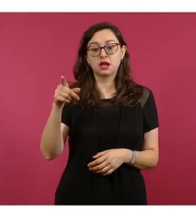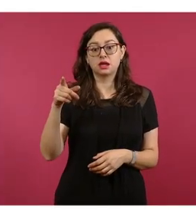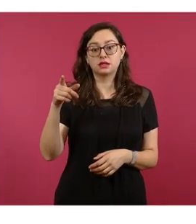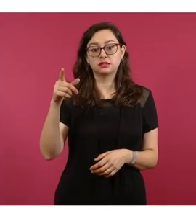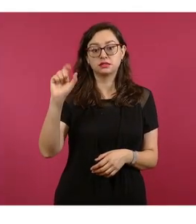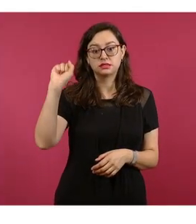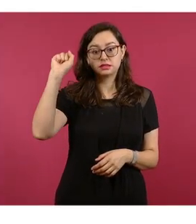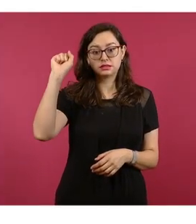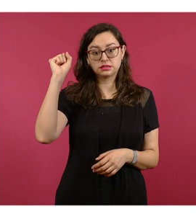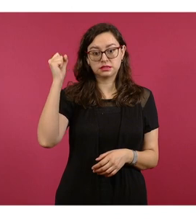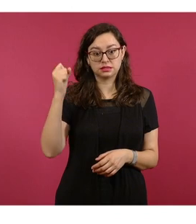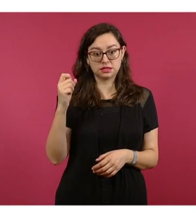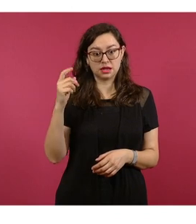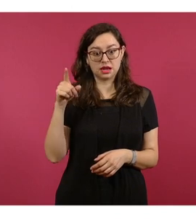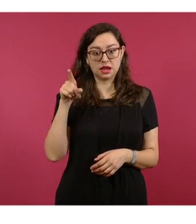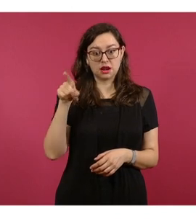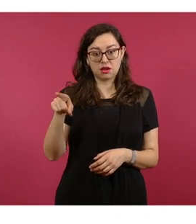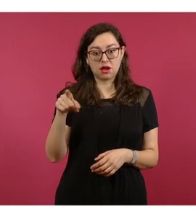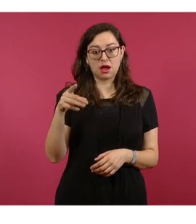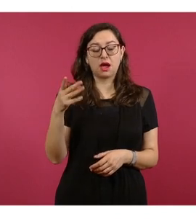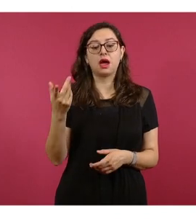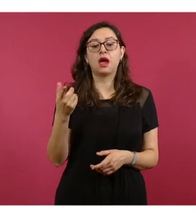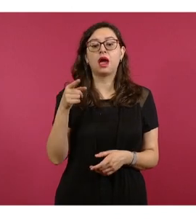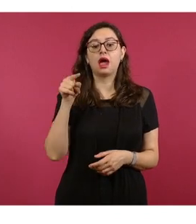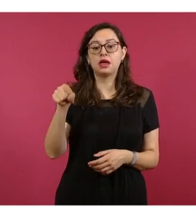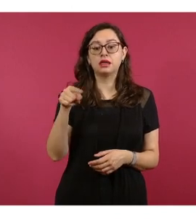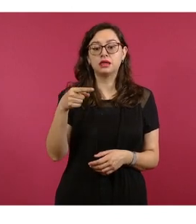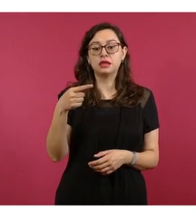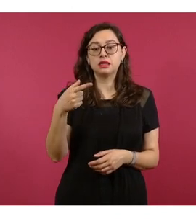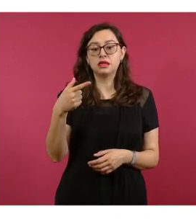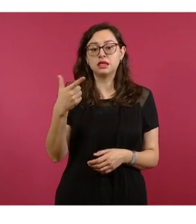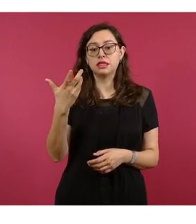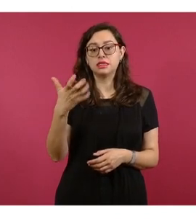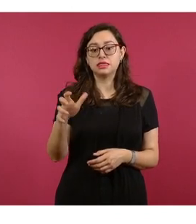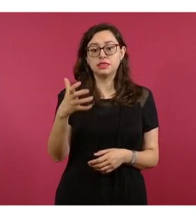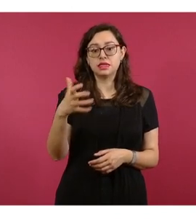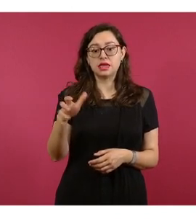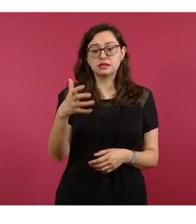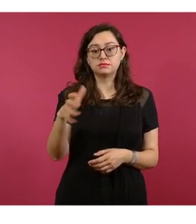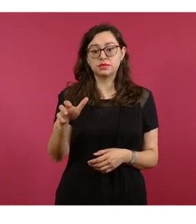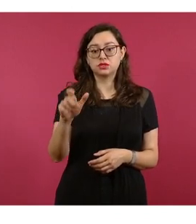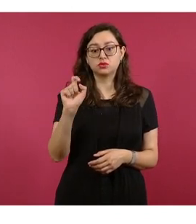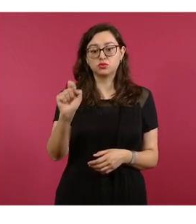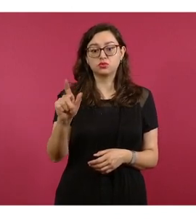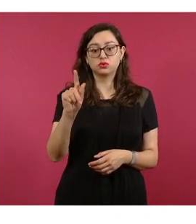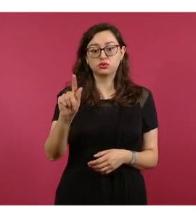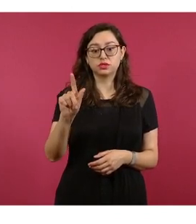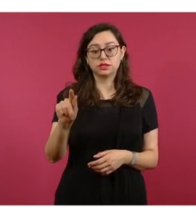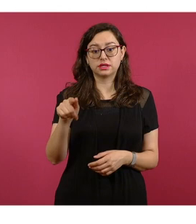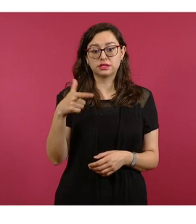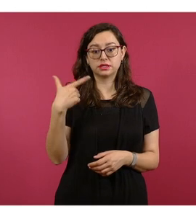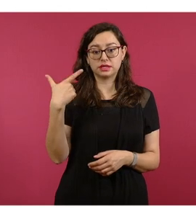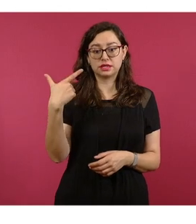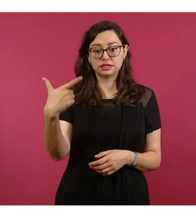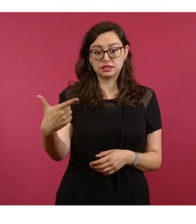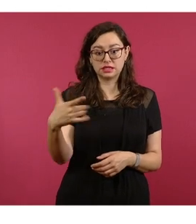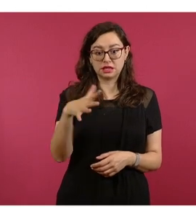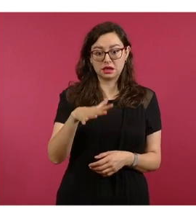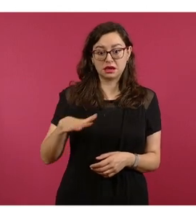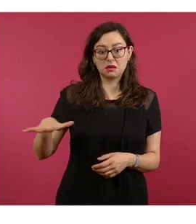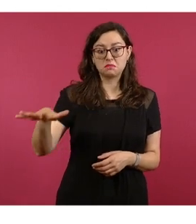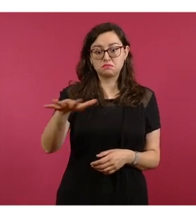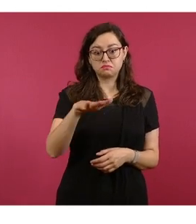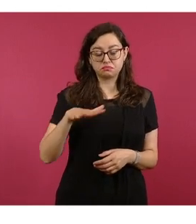Sinaloa, por parte de la empresa Gasúa, Gas Unión de América, 20 centavos por debajo de su precio máximo en esa región.